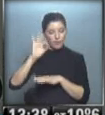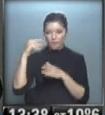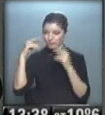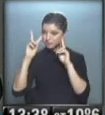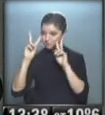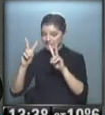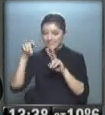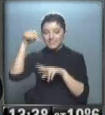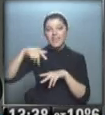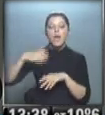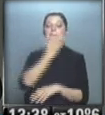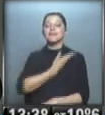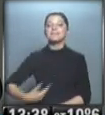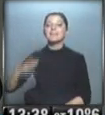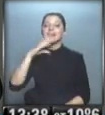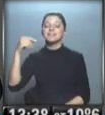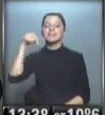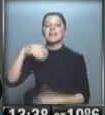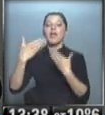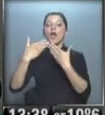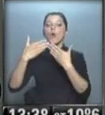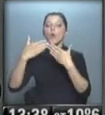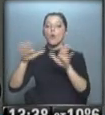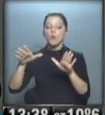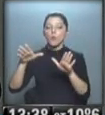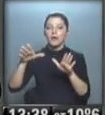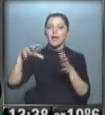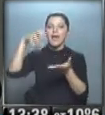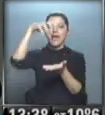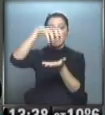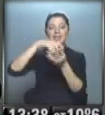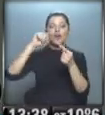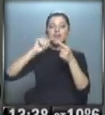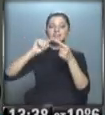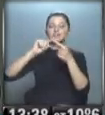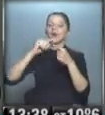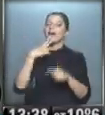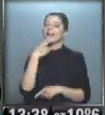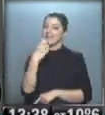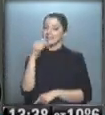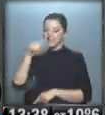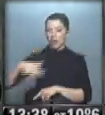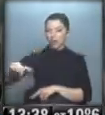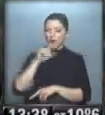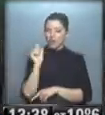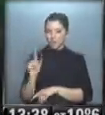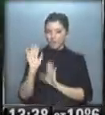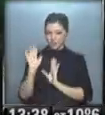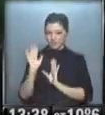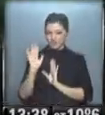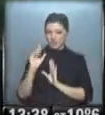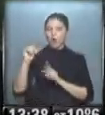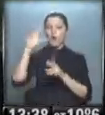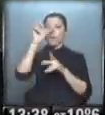de la nación inaugurará la interconexión eléctrica de esa región con todo